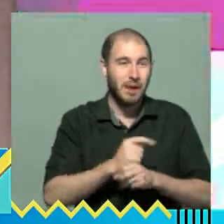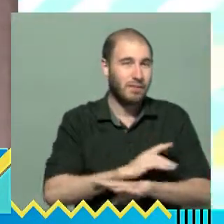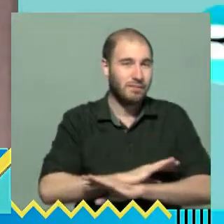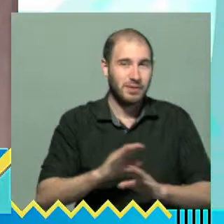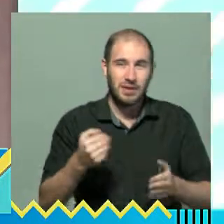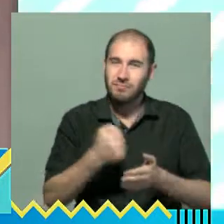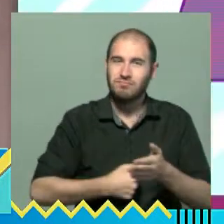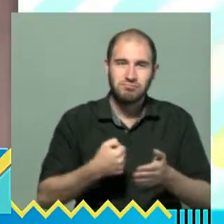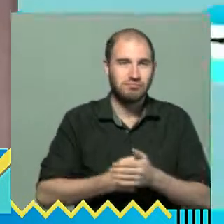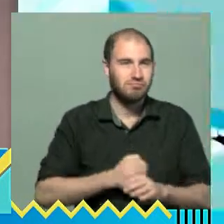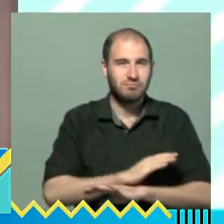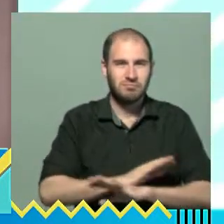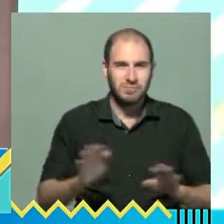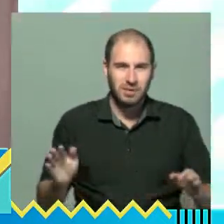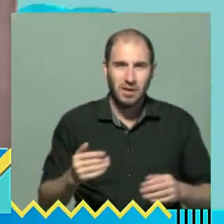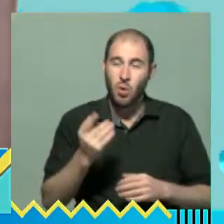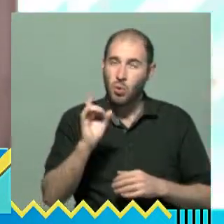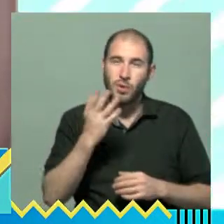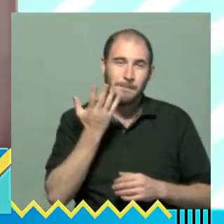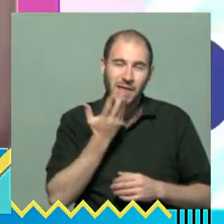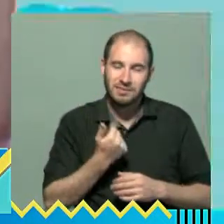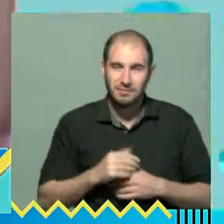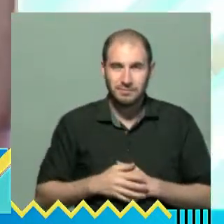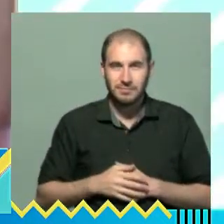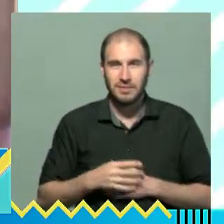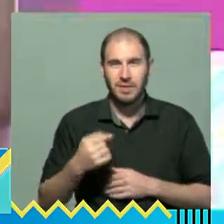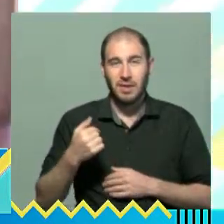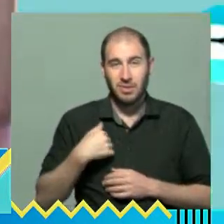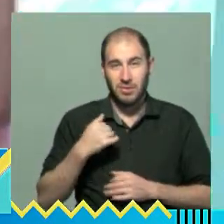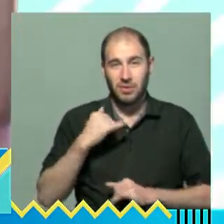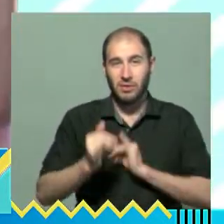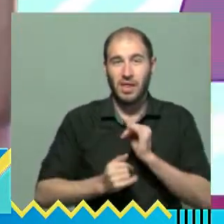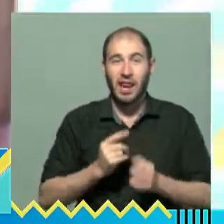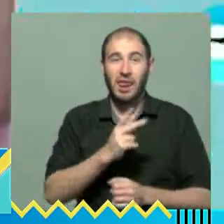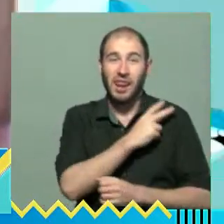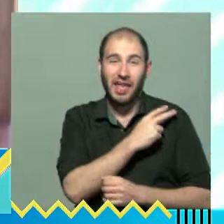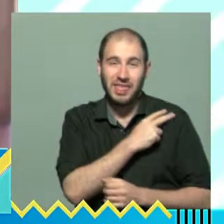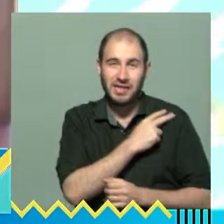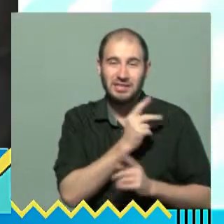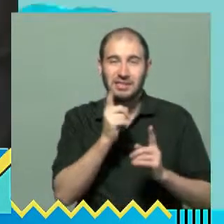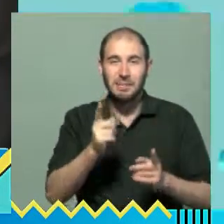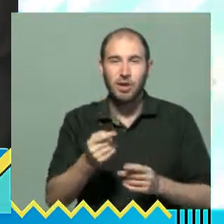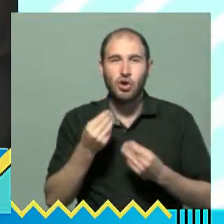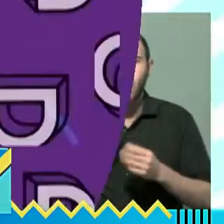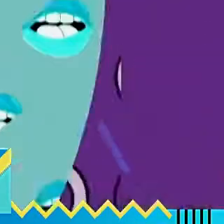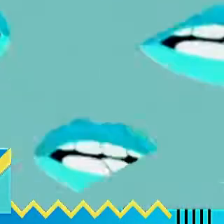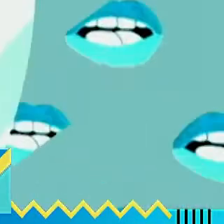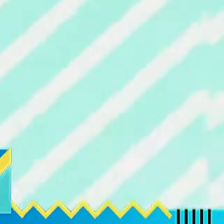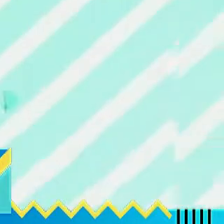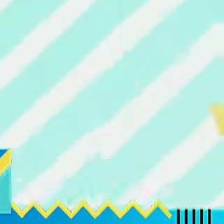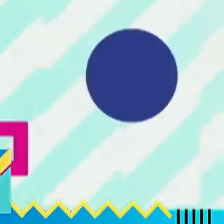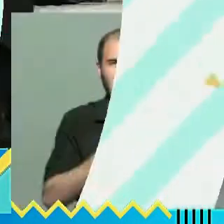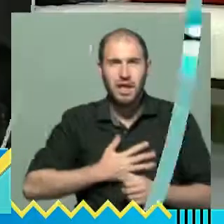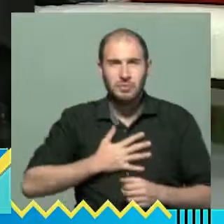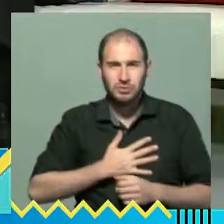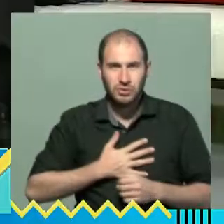no hay esfuerzo, es puro placer. Ahí Claro. quería ir un poco con el líder, ¿no? También, ¿cómo, Sí. cómo trabaja el líder sus emociones? Es